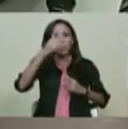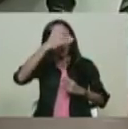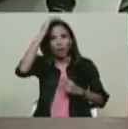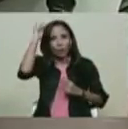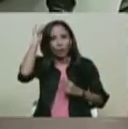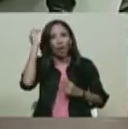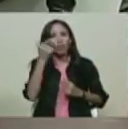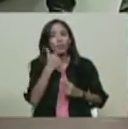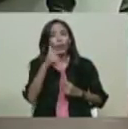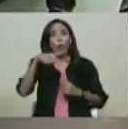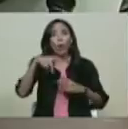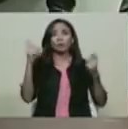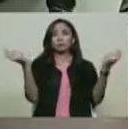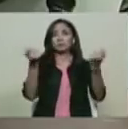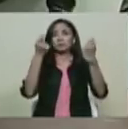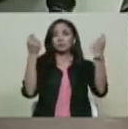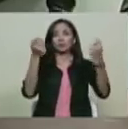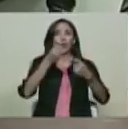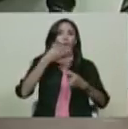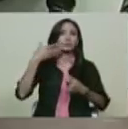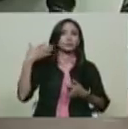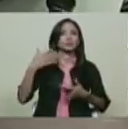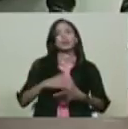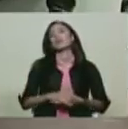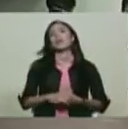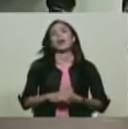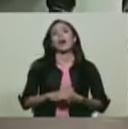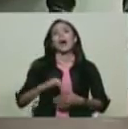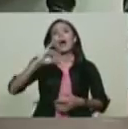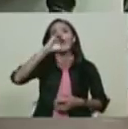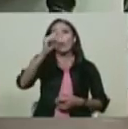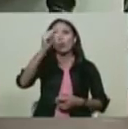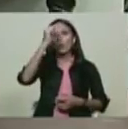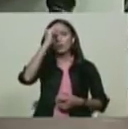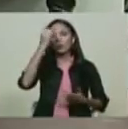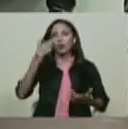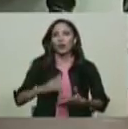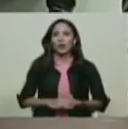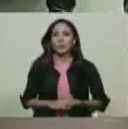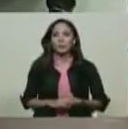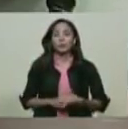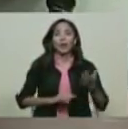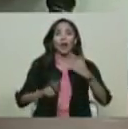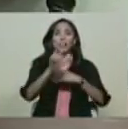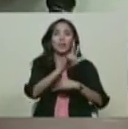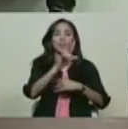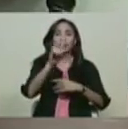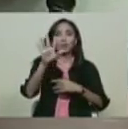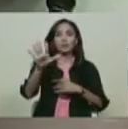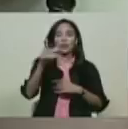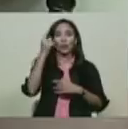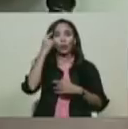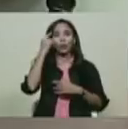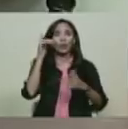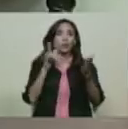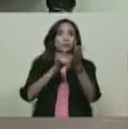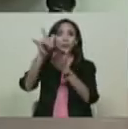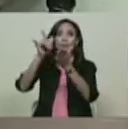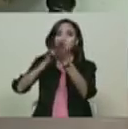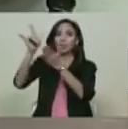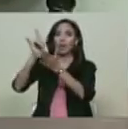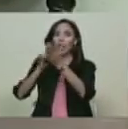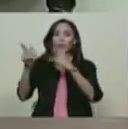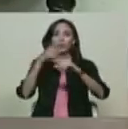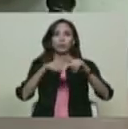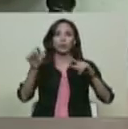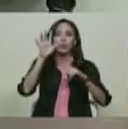populismo. Y Julio Borges se cortó la barba con la que llegó 35 días fuera del país y dijo que era populismo. Ellos te